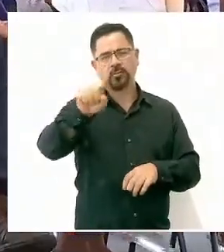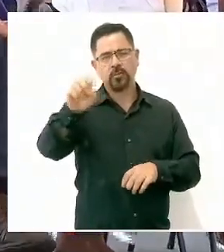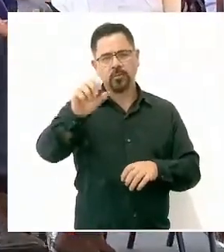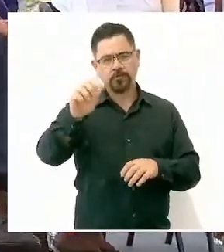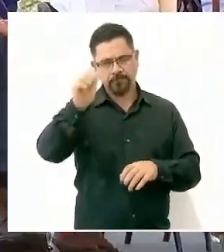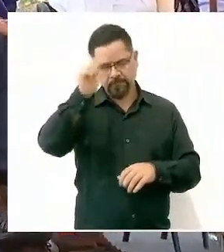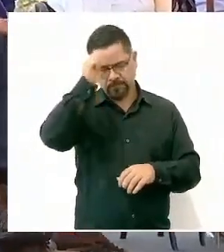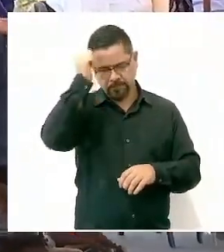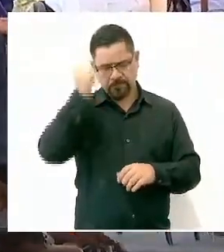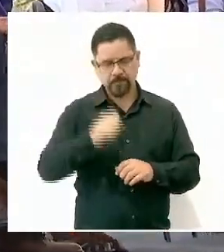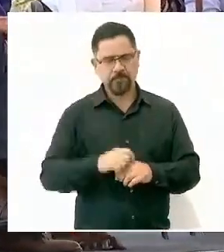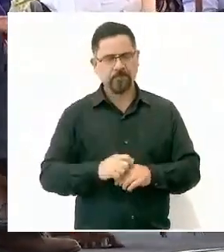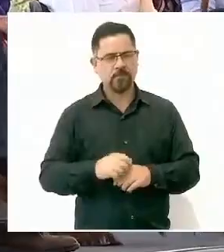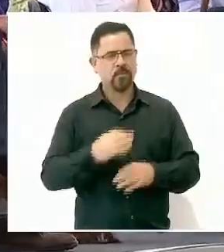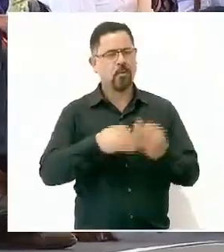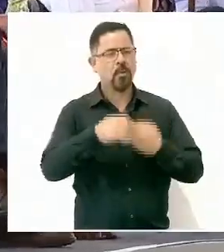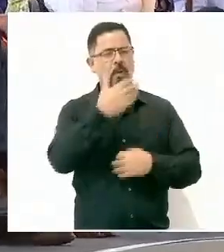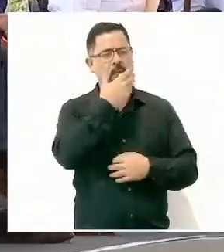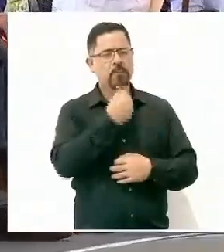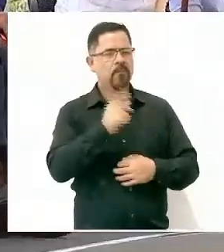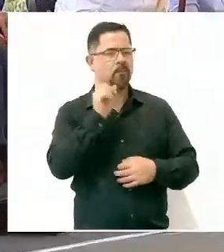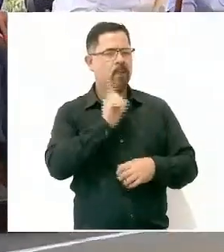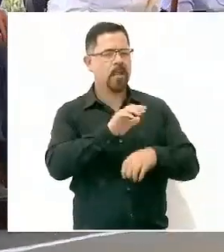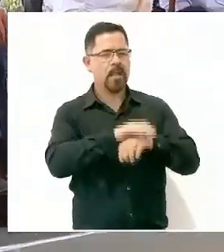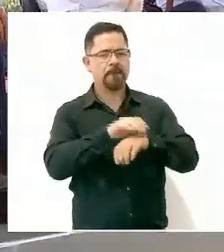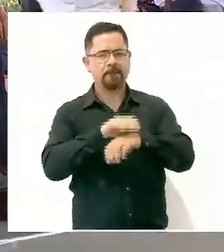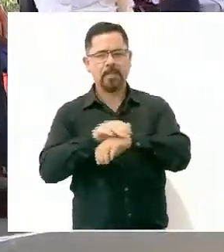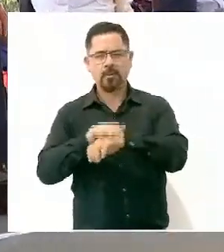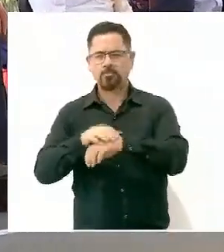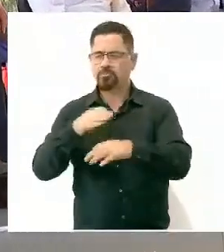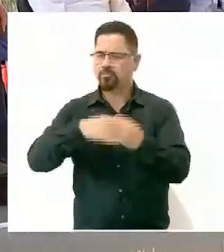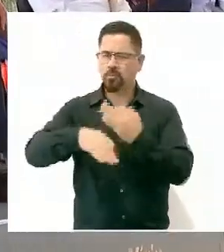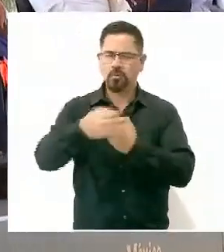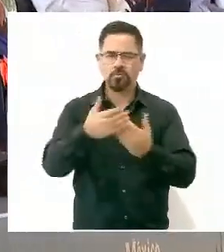amigas, repito, amigos todos.